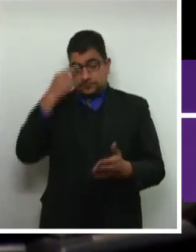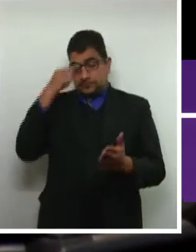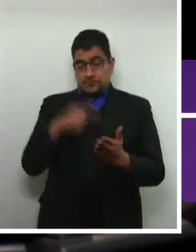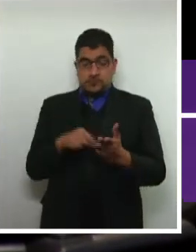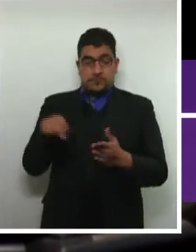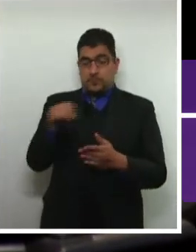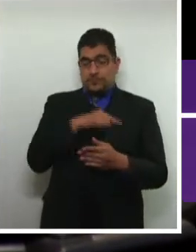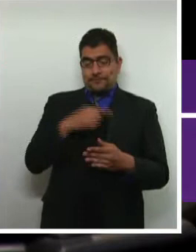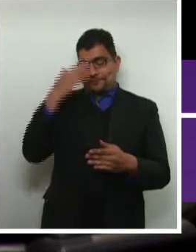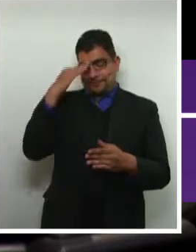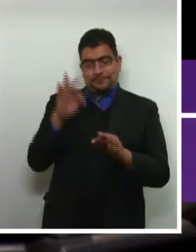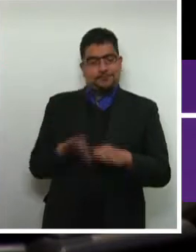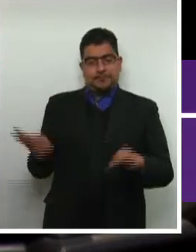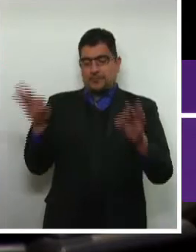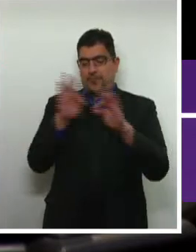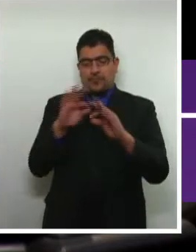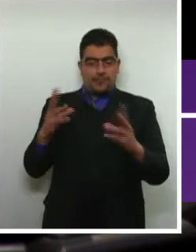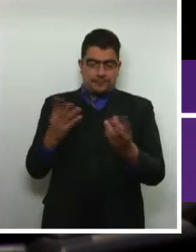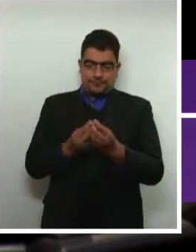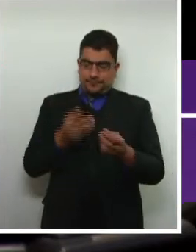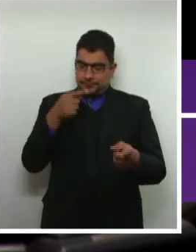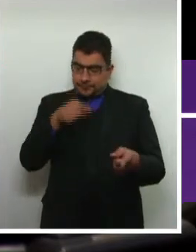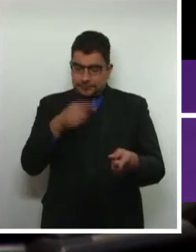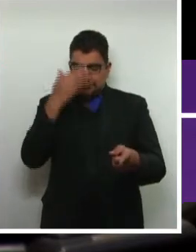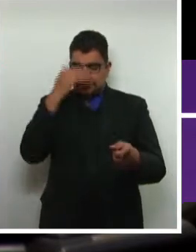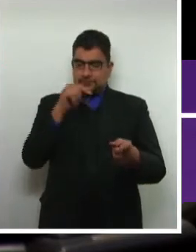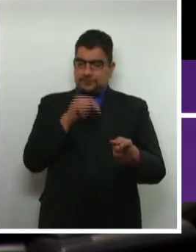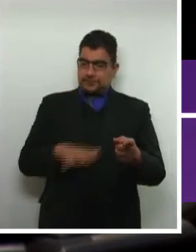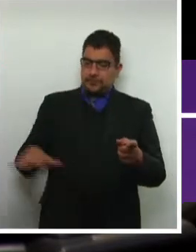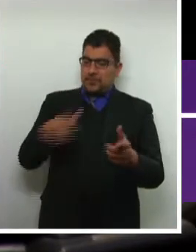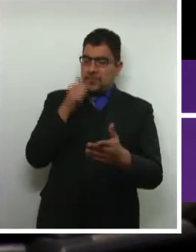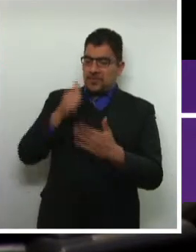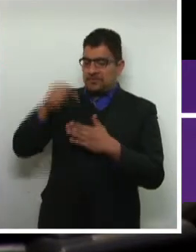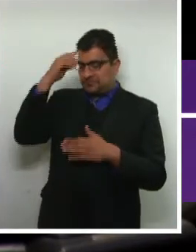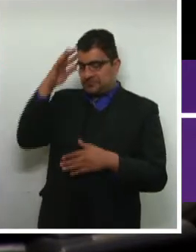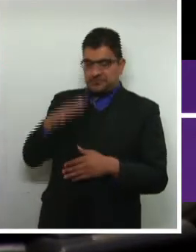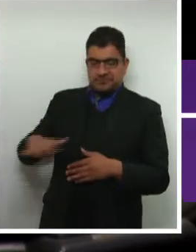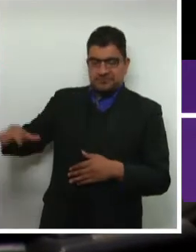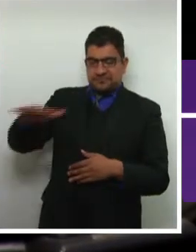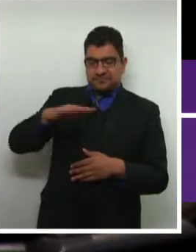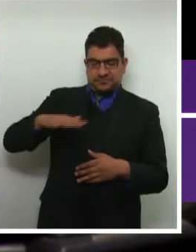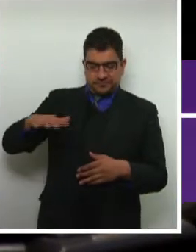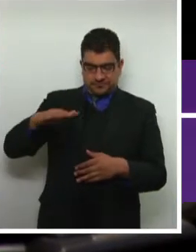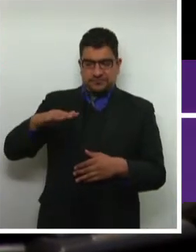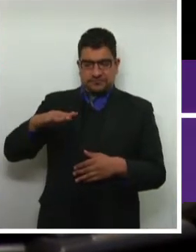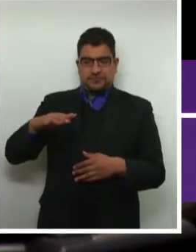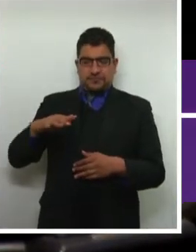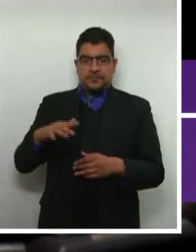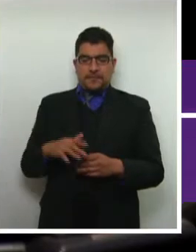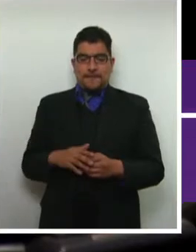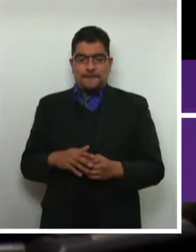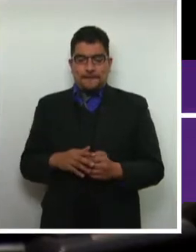es muy importante reconocer que la Ciudad de México